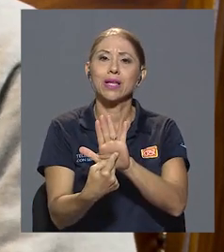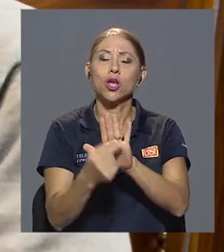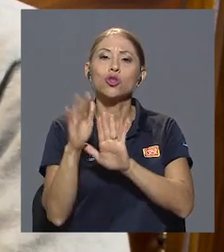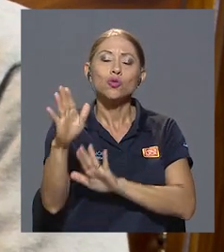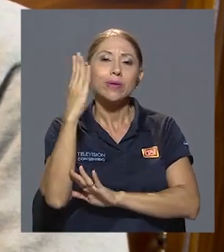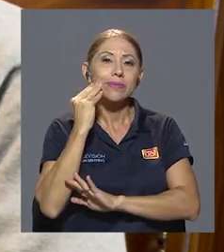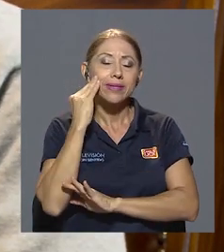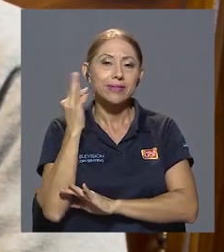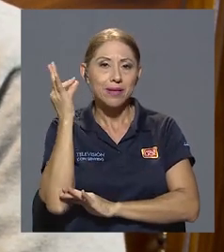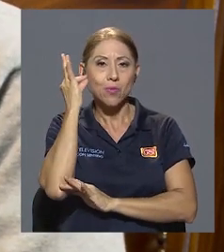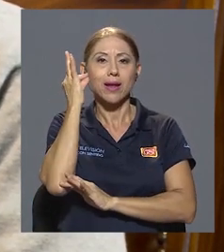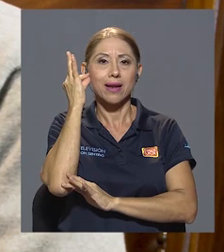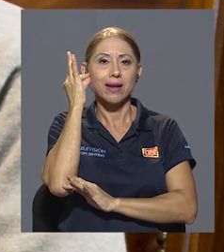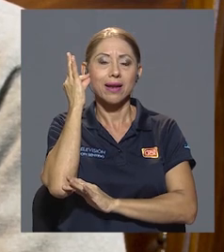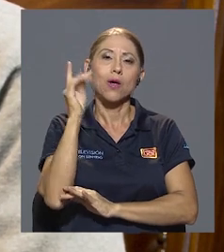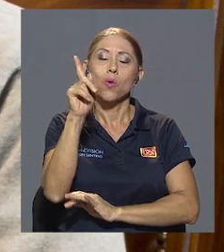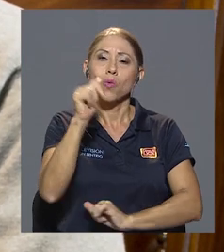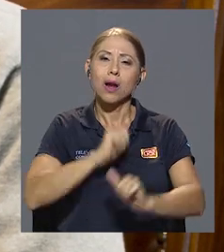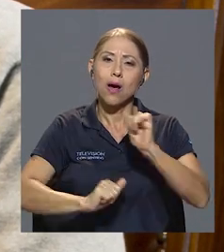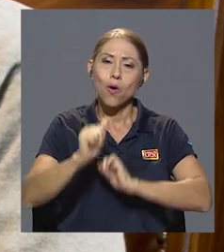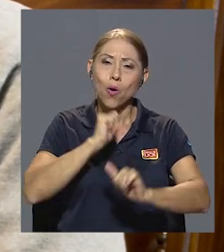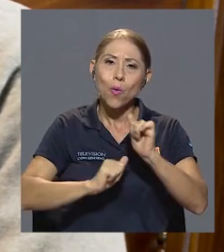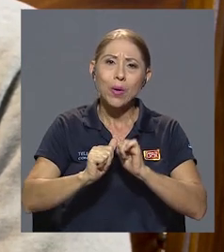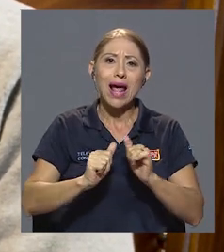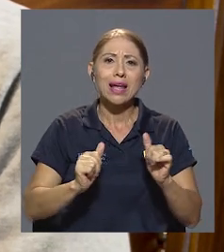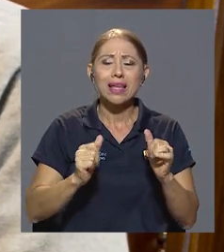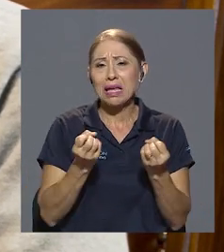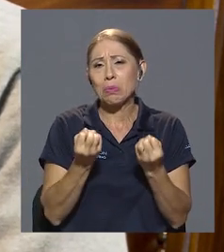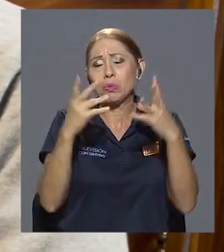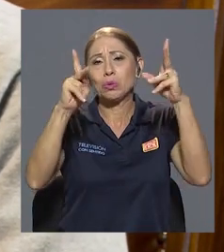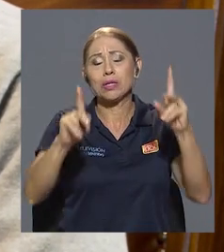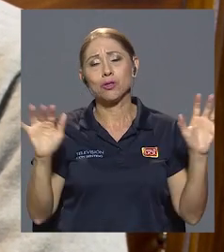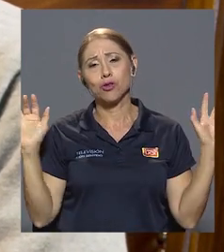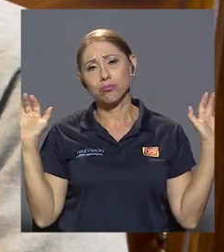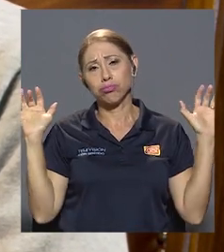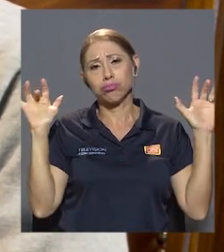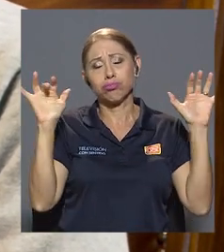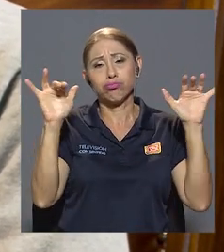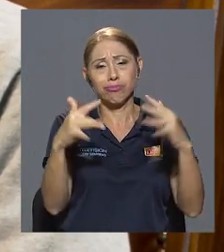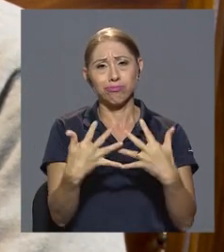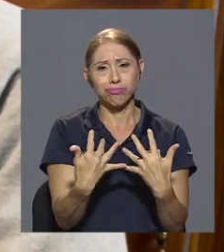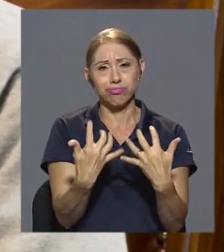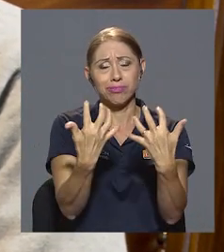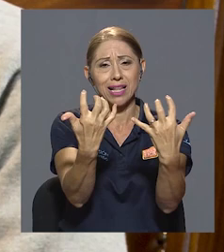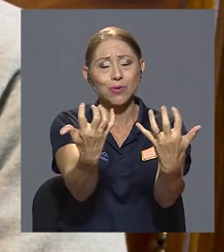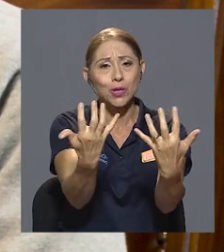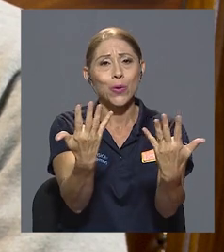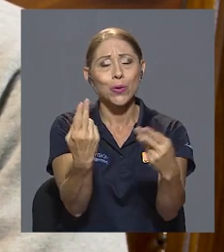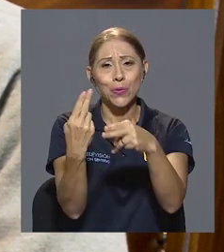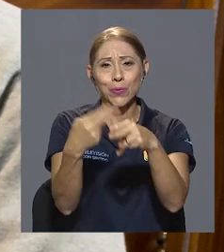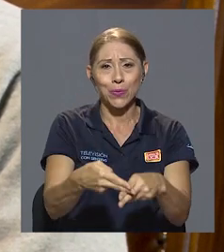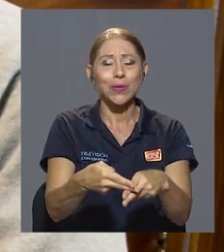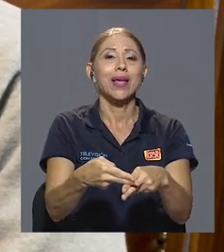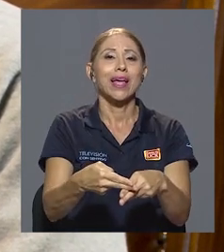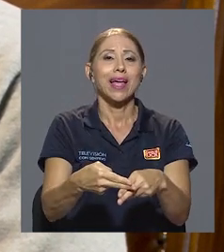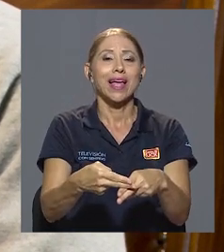su experiencia de mujer es una obra que reunió a cientos de personas en el auditorio que